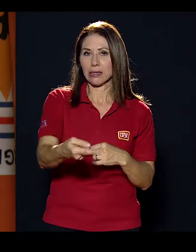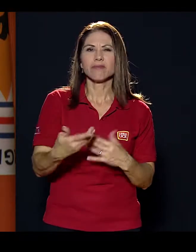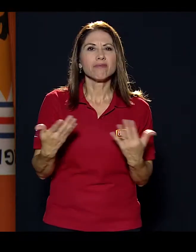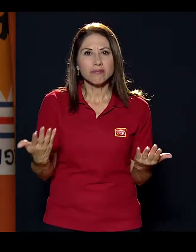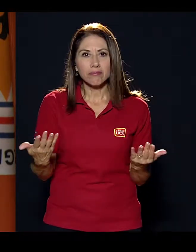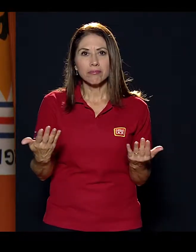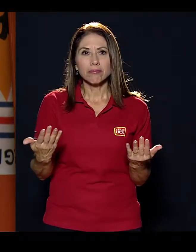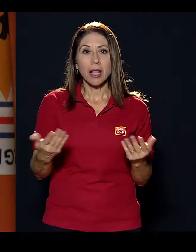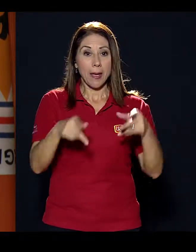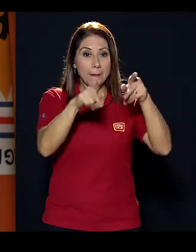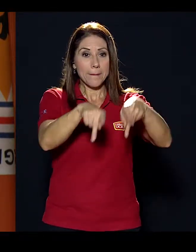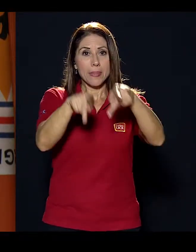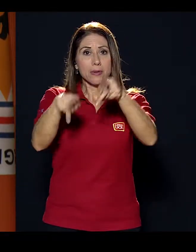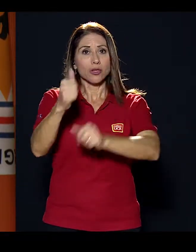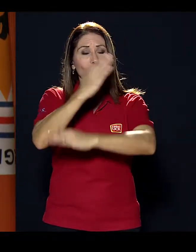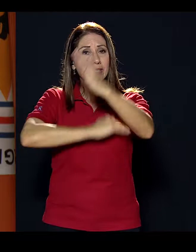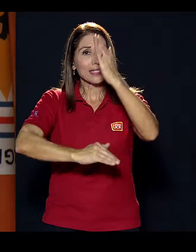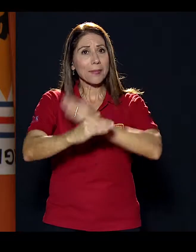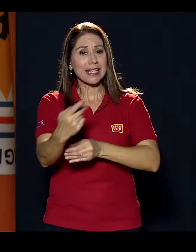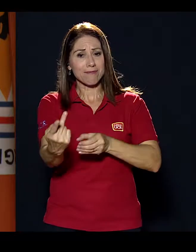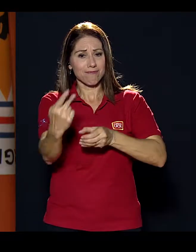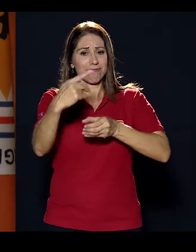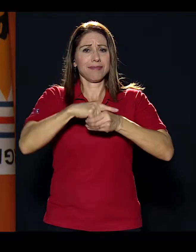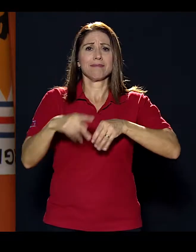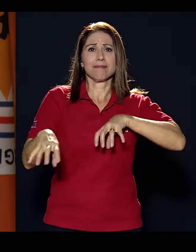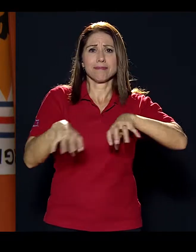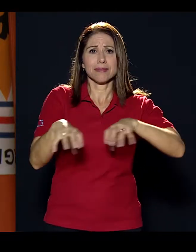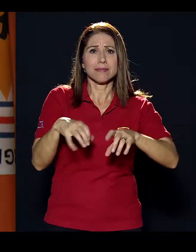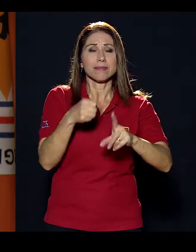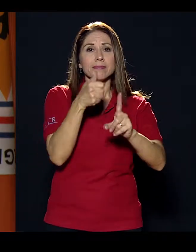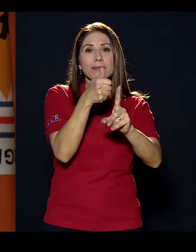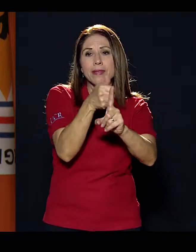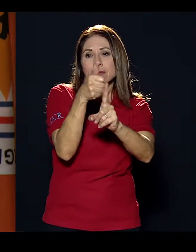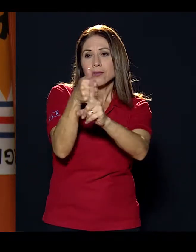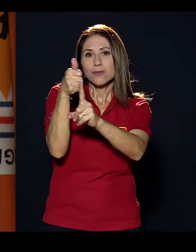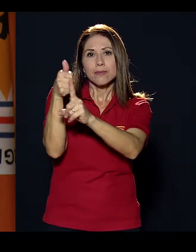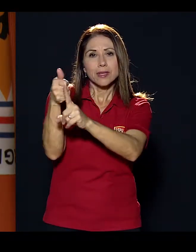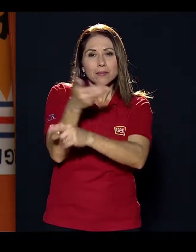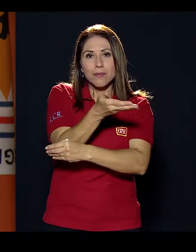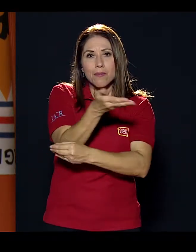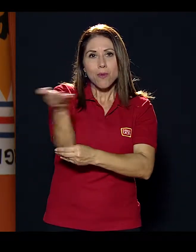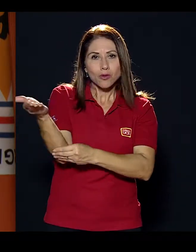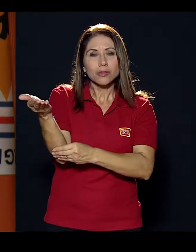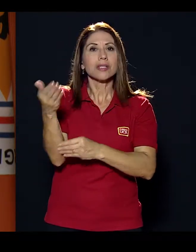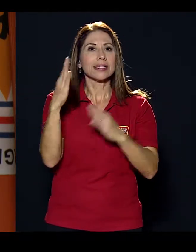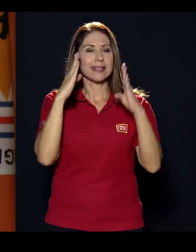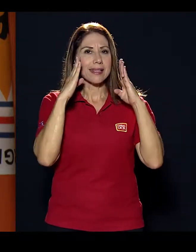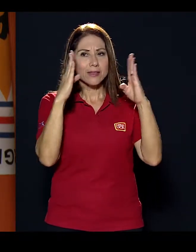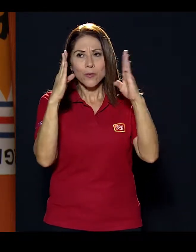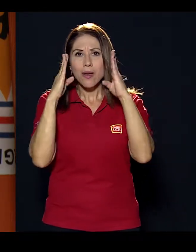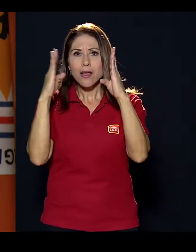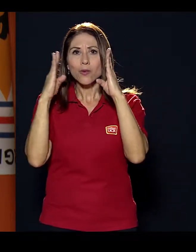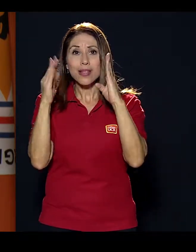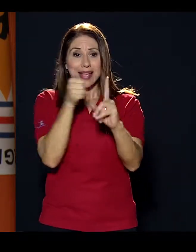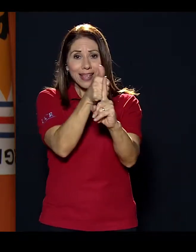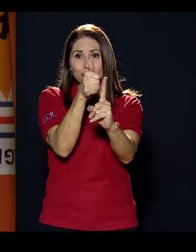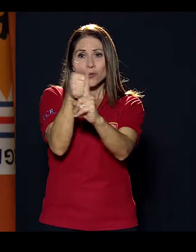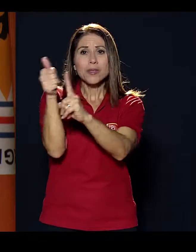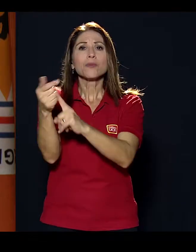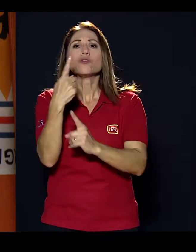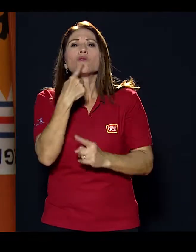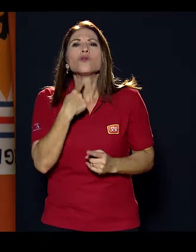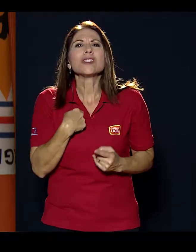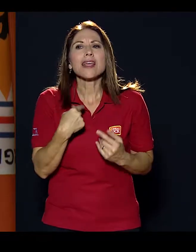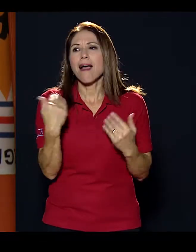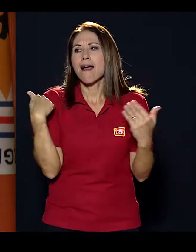la participación activa de las personas con discapacidad, para que ellos mismos sean tomados en cuenta y sean ellos quienes